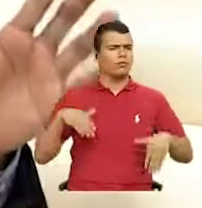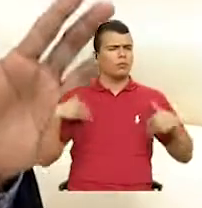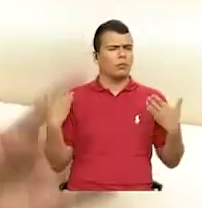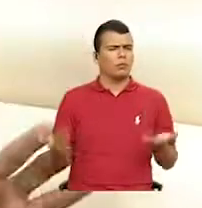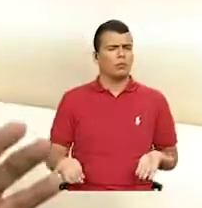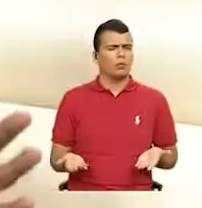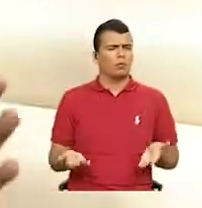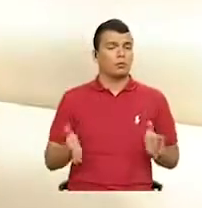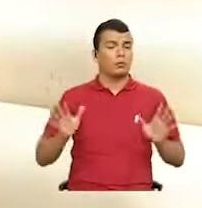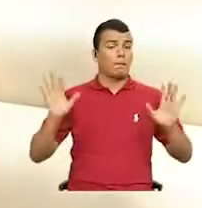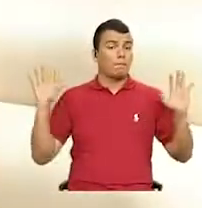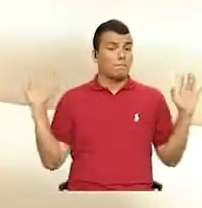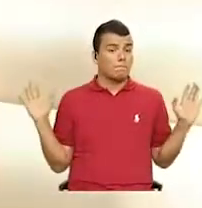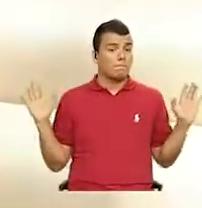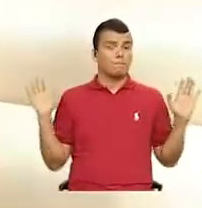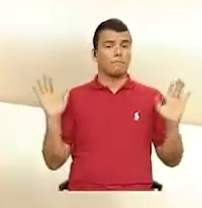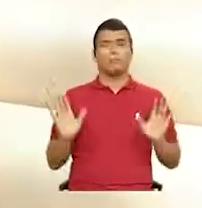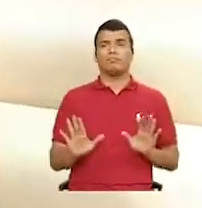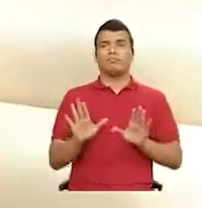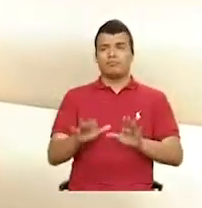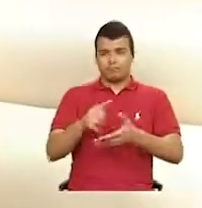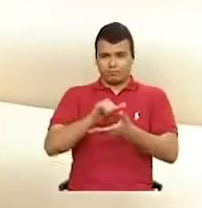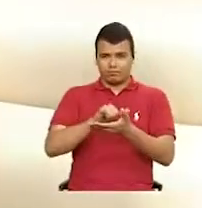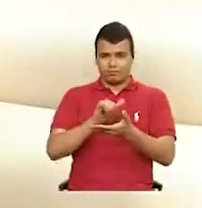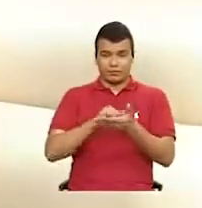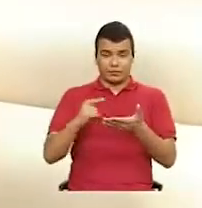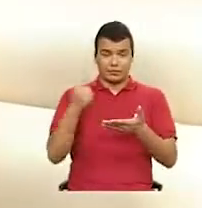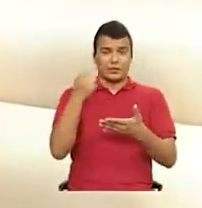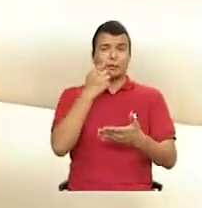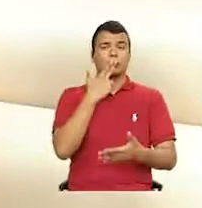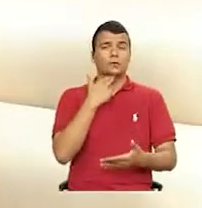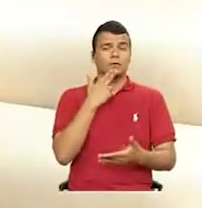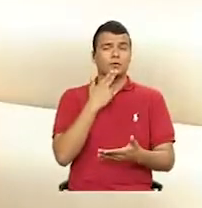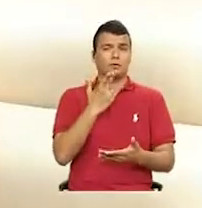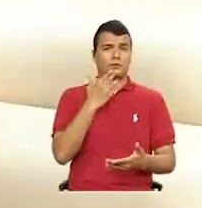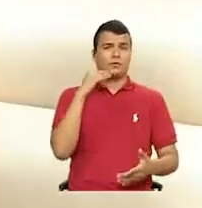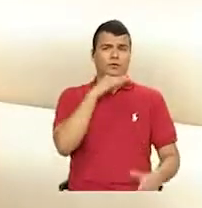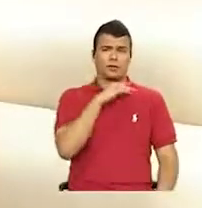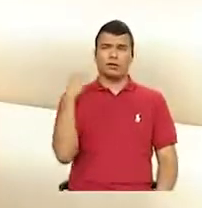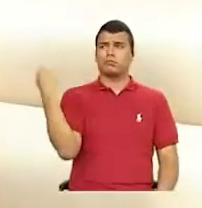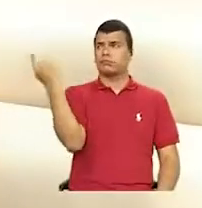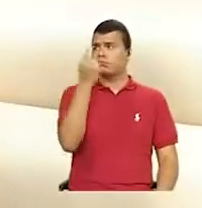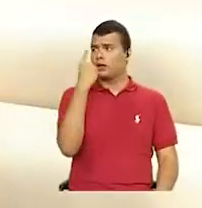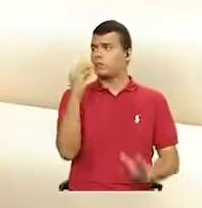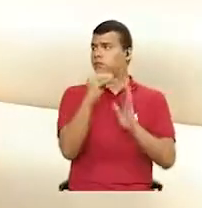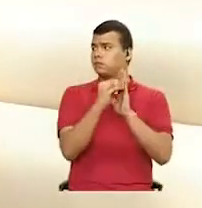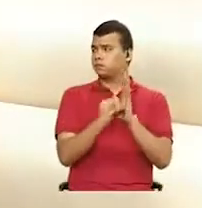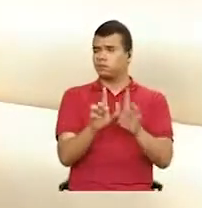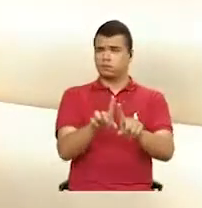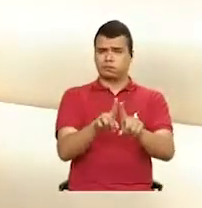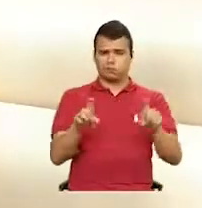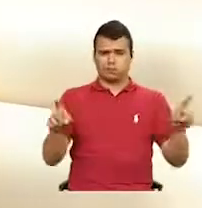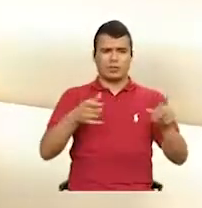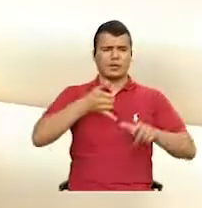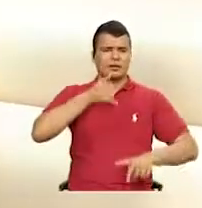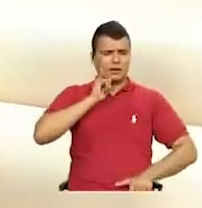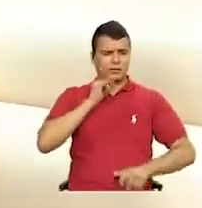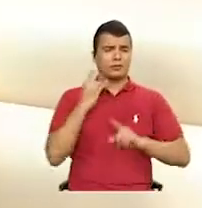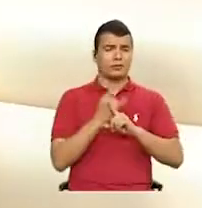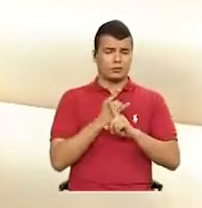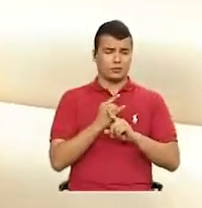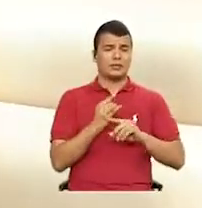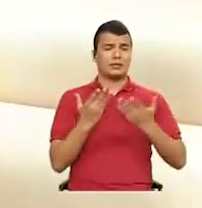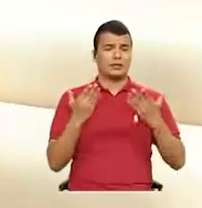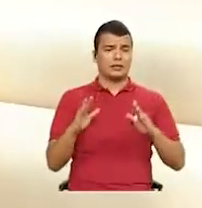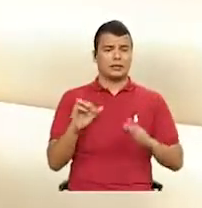pasar. Pero entonces, este es uno de los edulcorantes artificiales, está interrogado, está en muchas bebidas gaseosas que consumimos. Uh-huh.